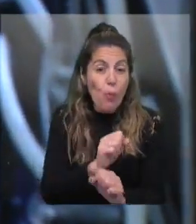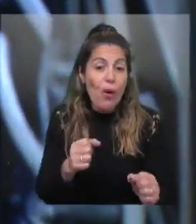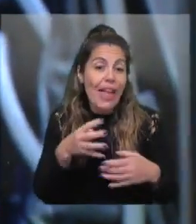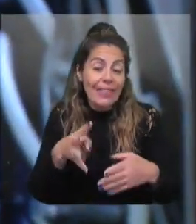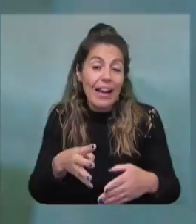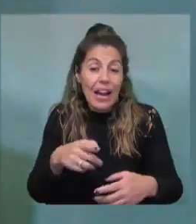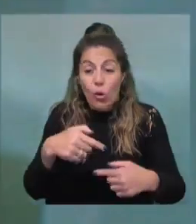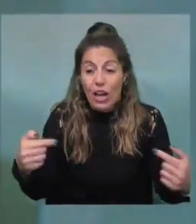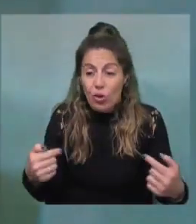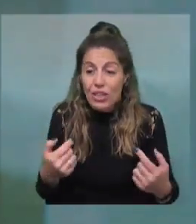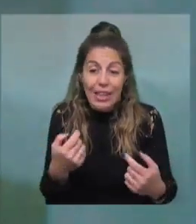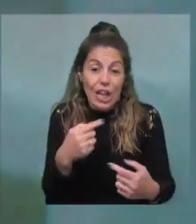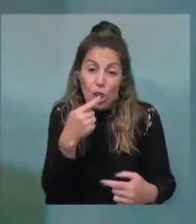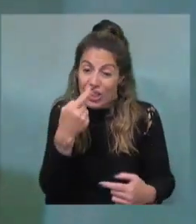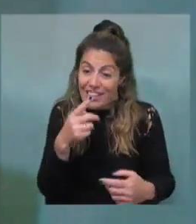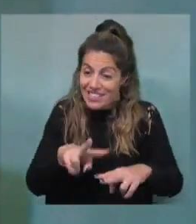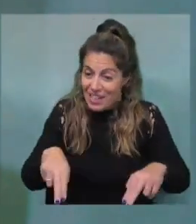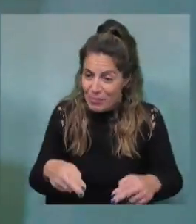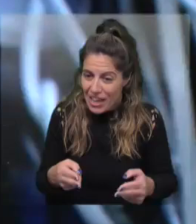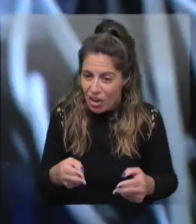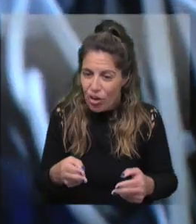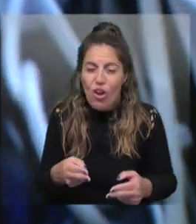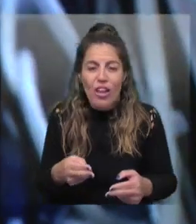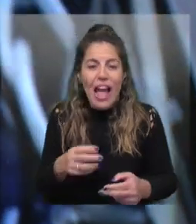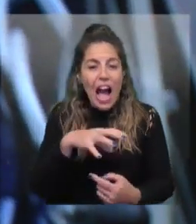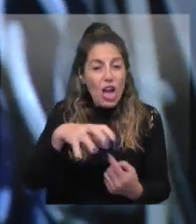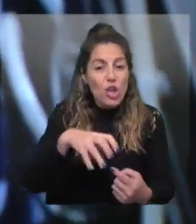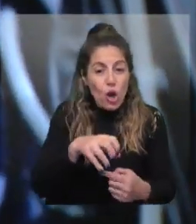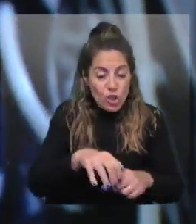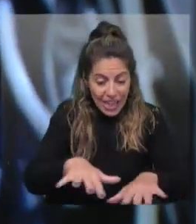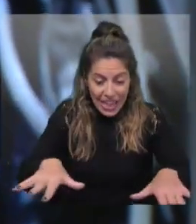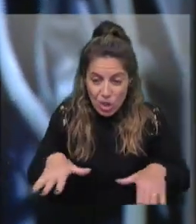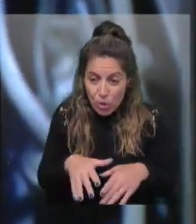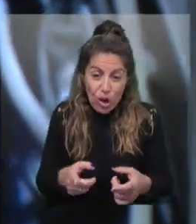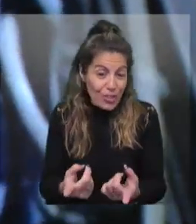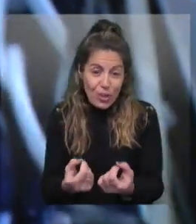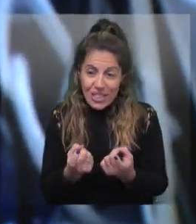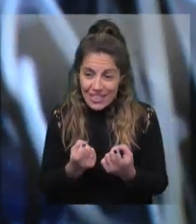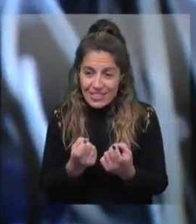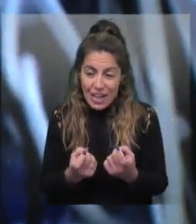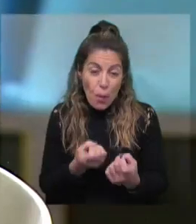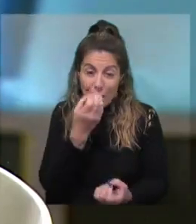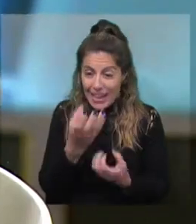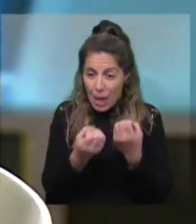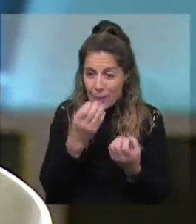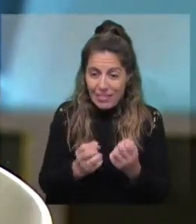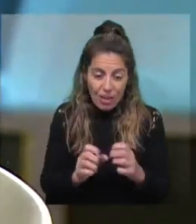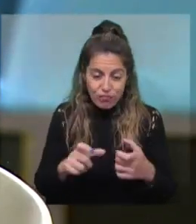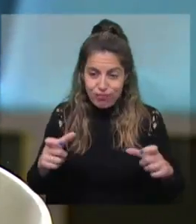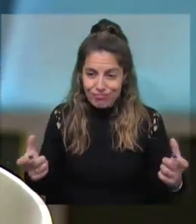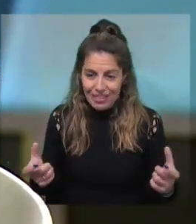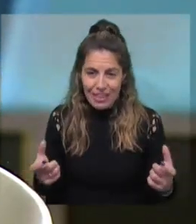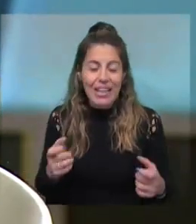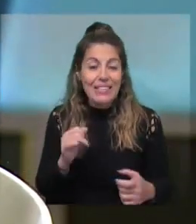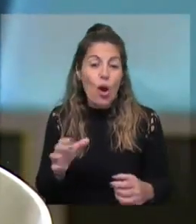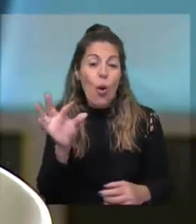interesa eliminarlo, ¿no? Otro tipo de microorganismos. De hecho, hay hongos en el suelo que son imprescindibles para que la planta prospere. También, por eso, o las